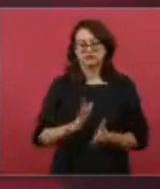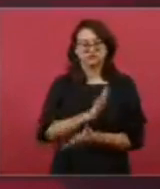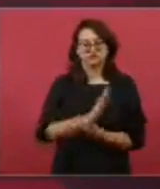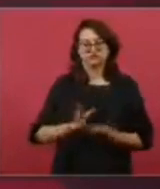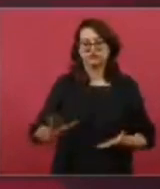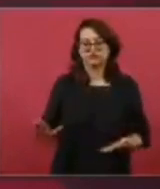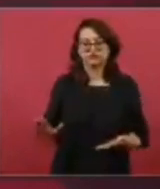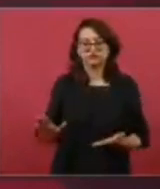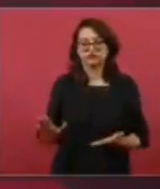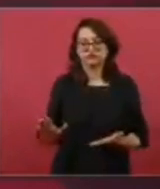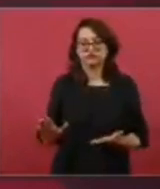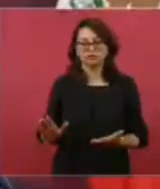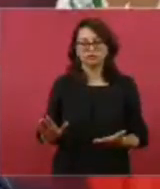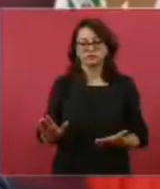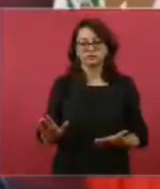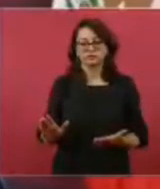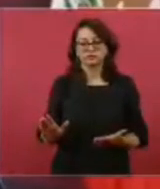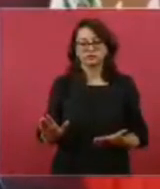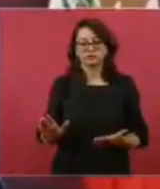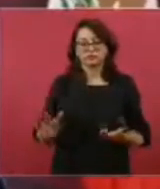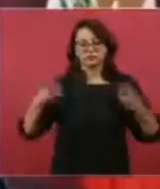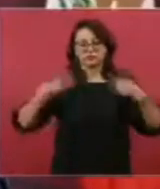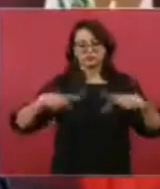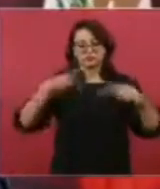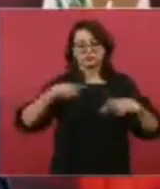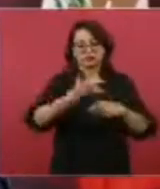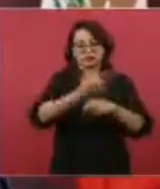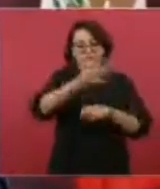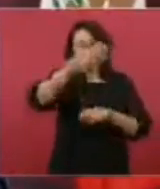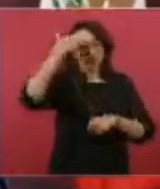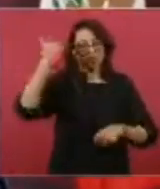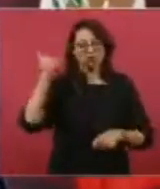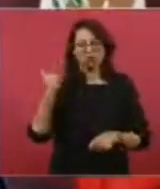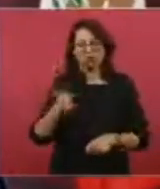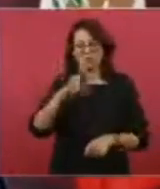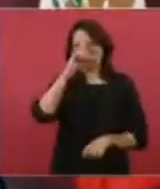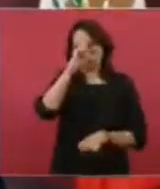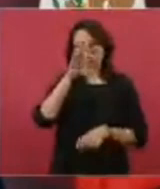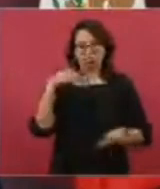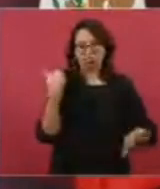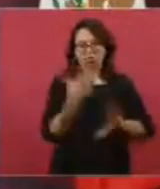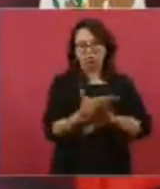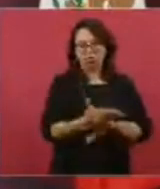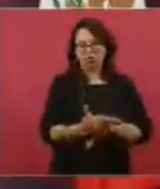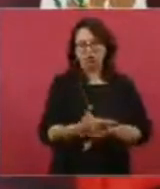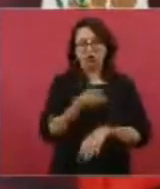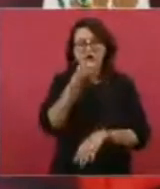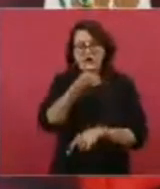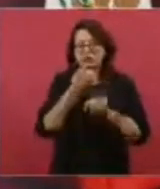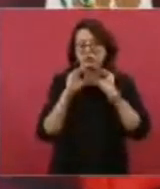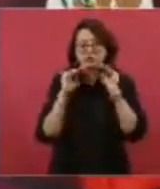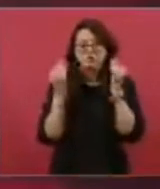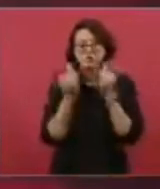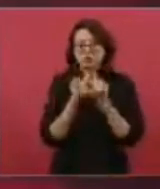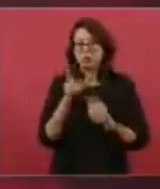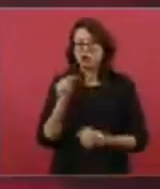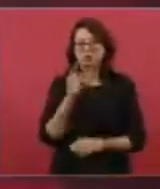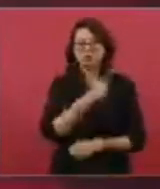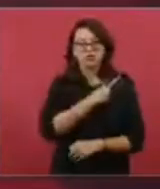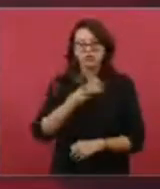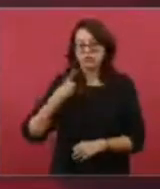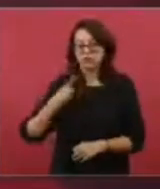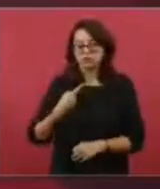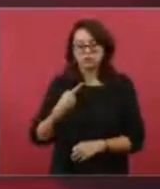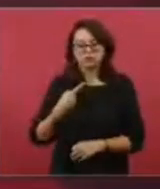ver con gente inocente. Y además no es el medio, no es la